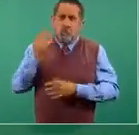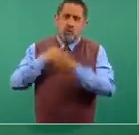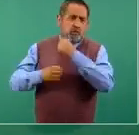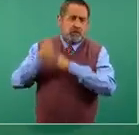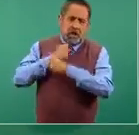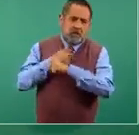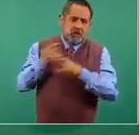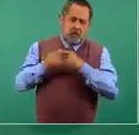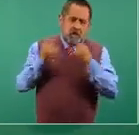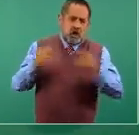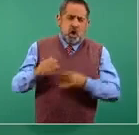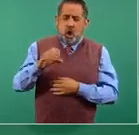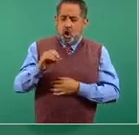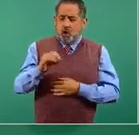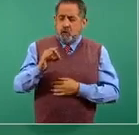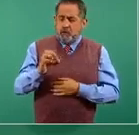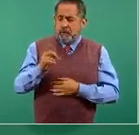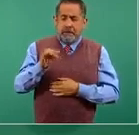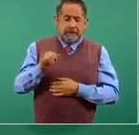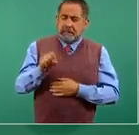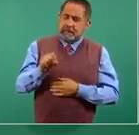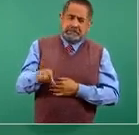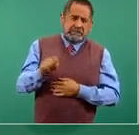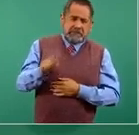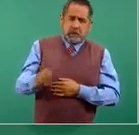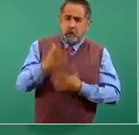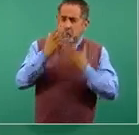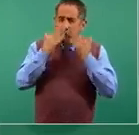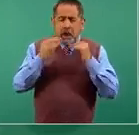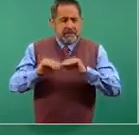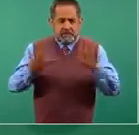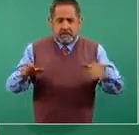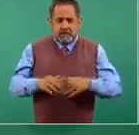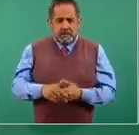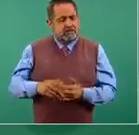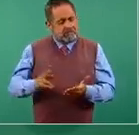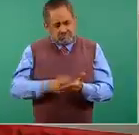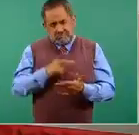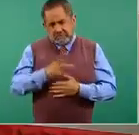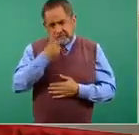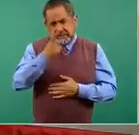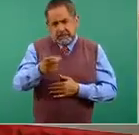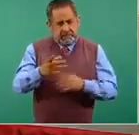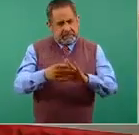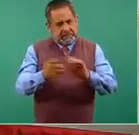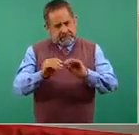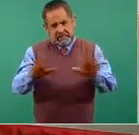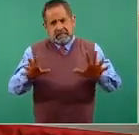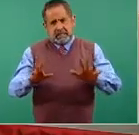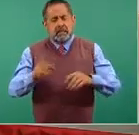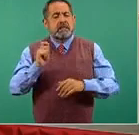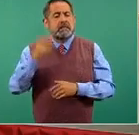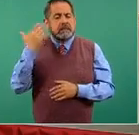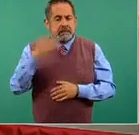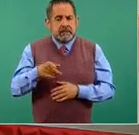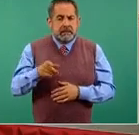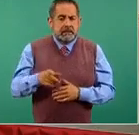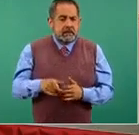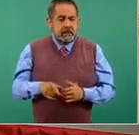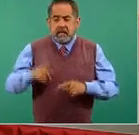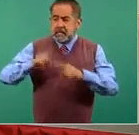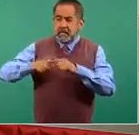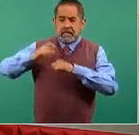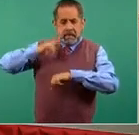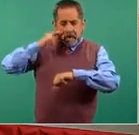COFEPRIS ha tenido este problema de poca transparencia y cada vez que lo decimos dejamos muy en claro que sabemos que quien